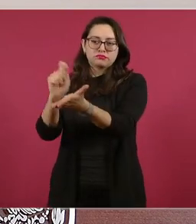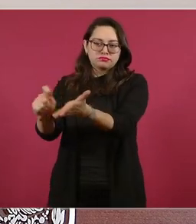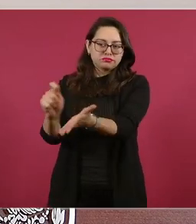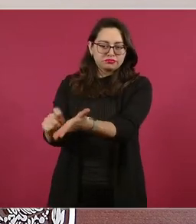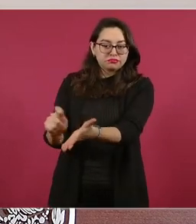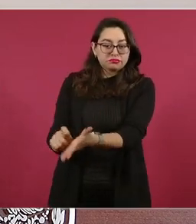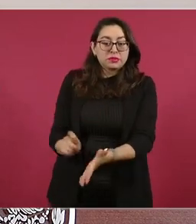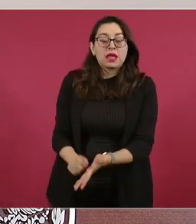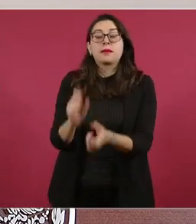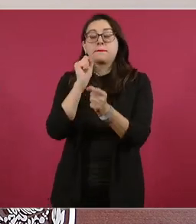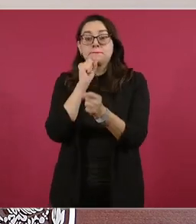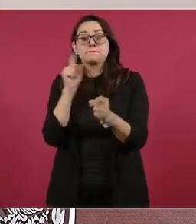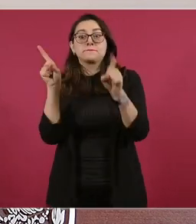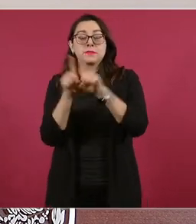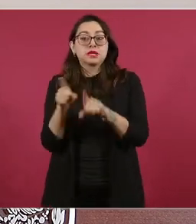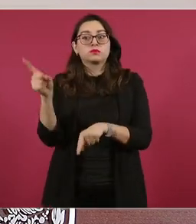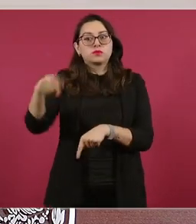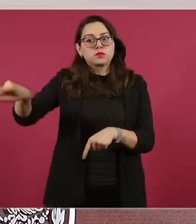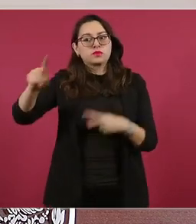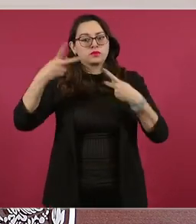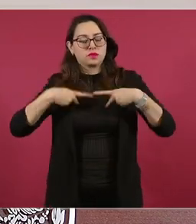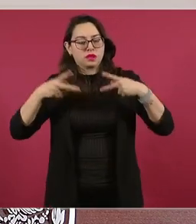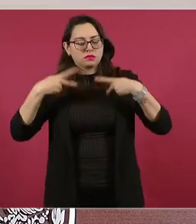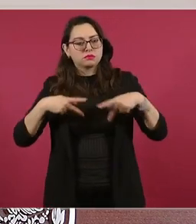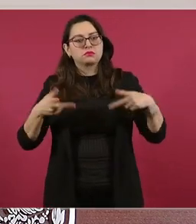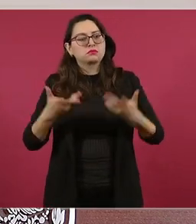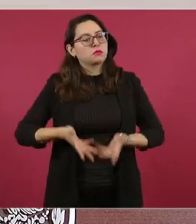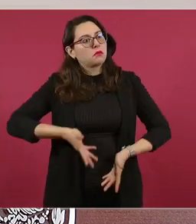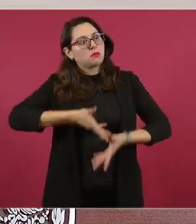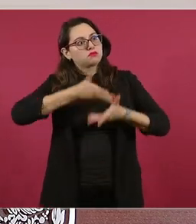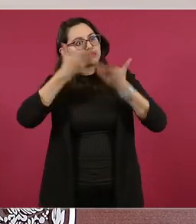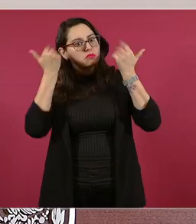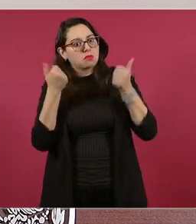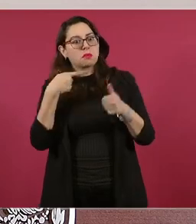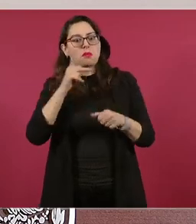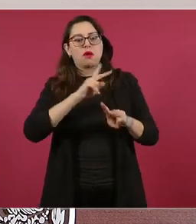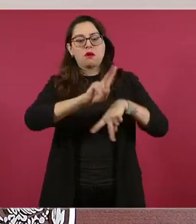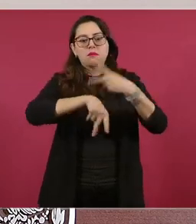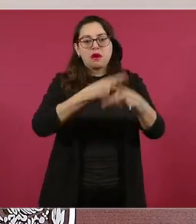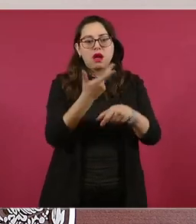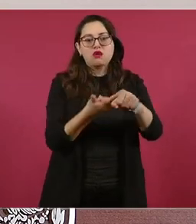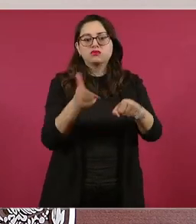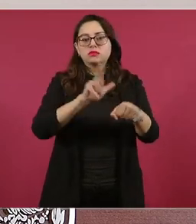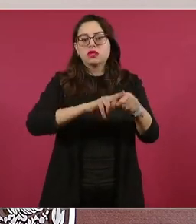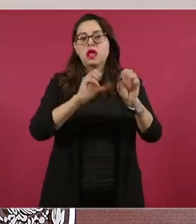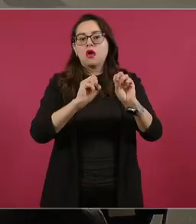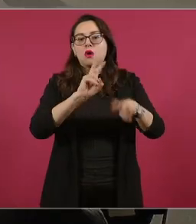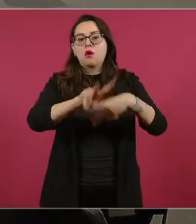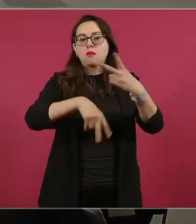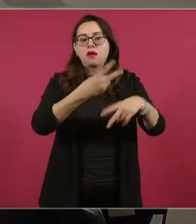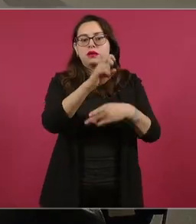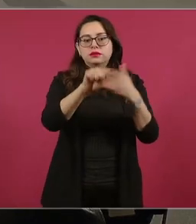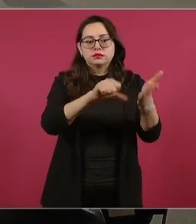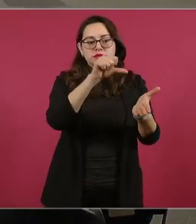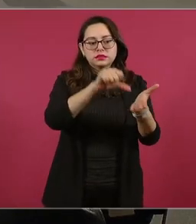o a los centros de salud, también ahí se están haciendo estos registros para alcanzar estos